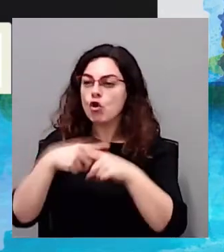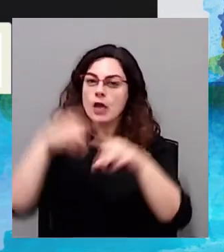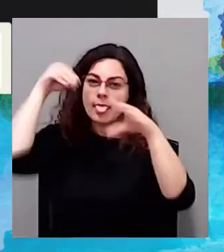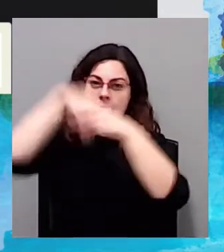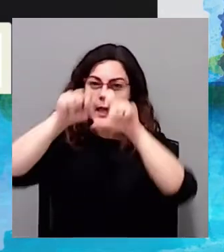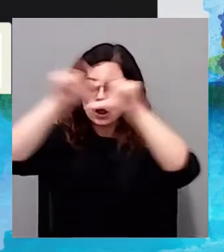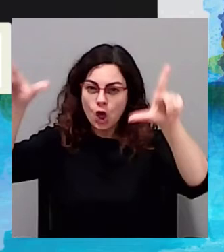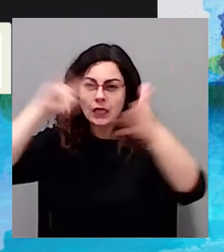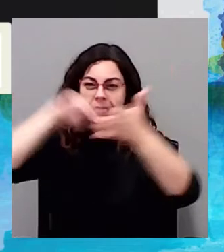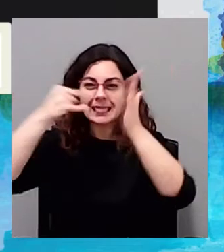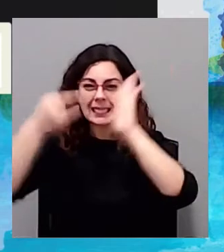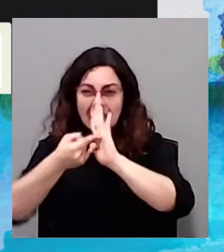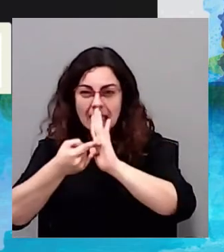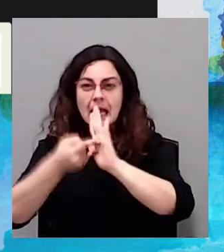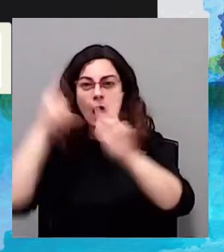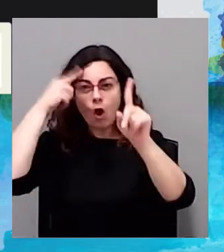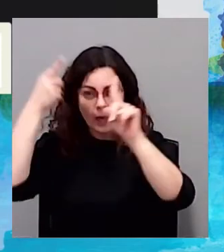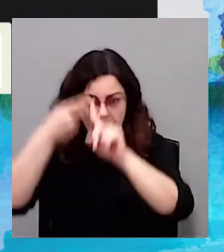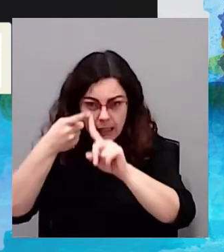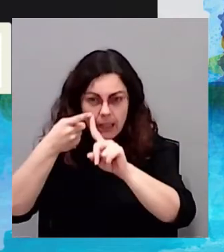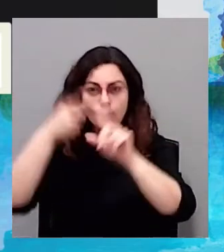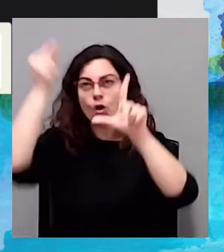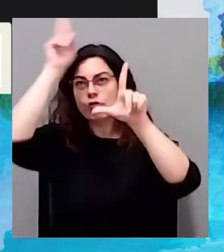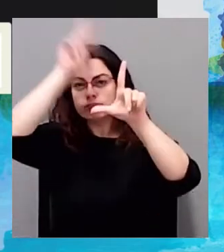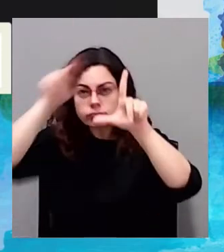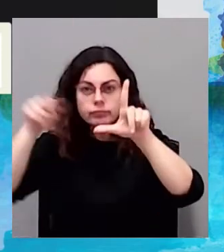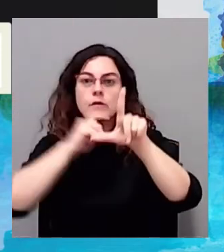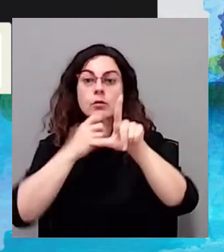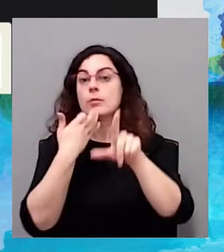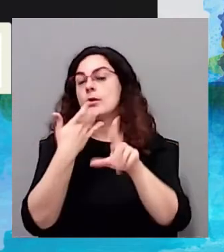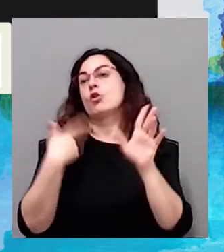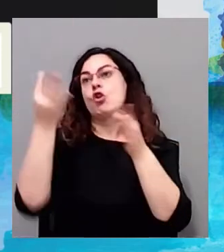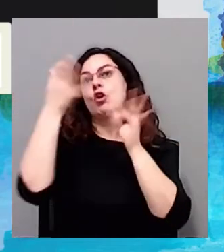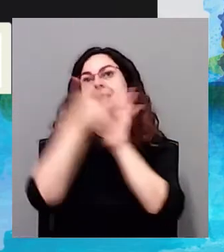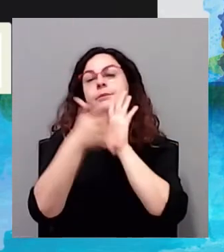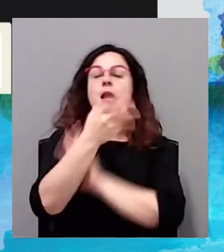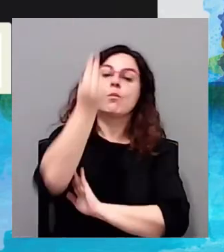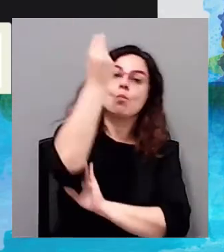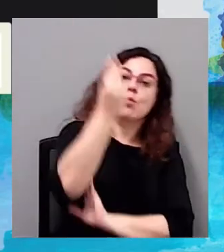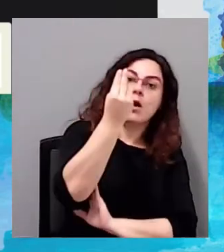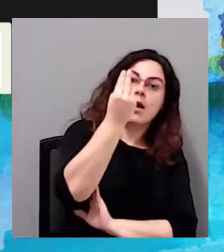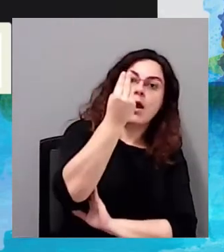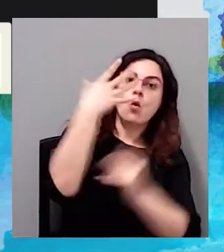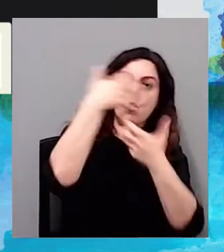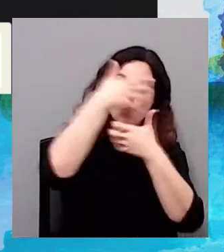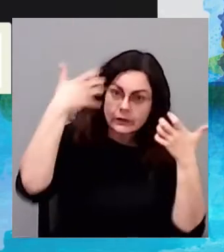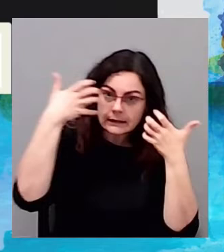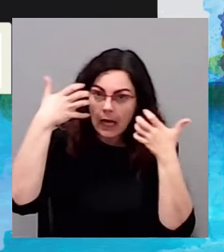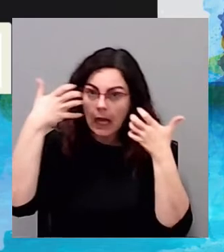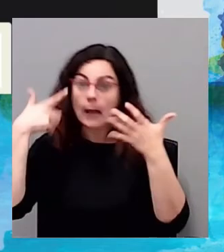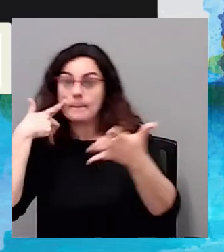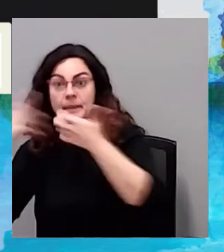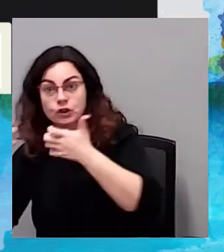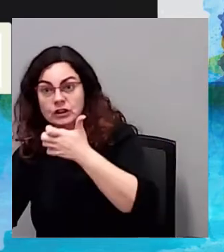medio y el estilo. No es lo mismo describir una mujer que es expresionista que una cubista, y quizás las dos descripciones